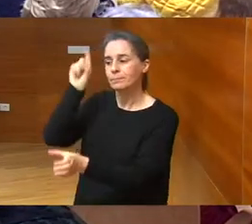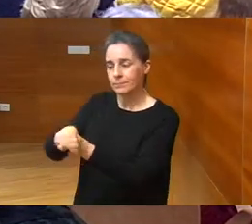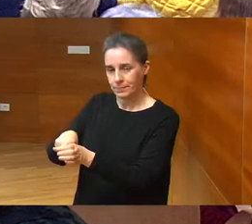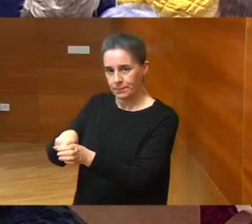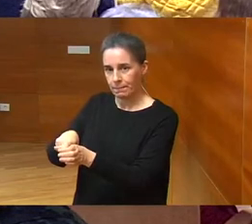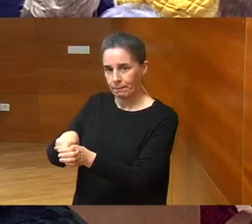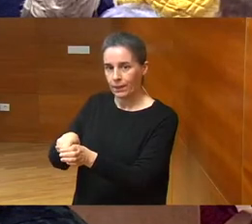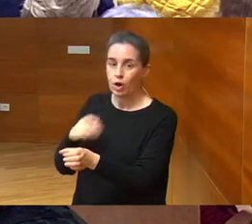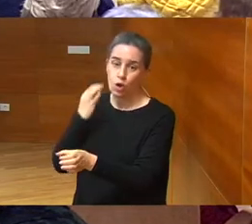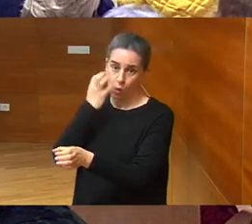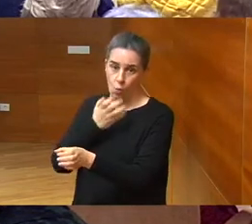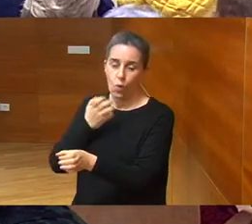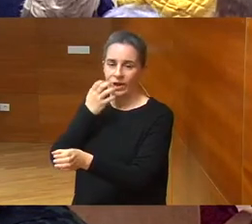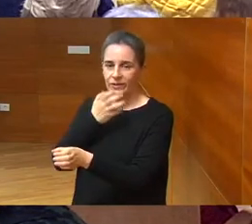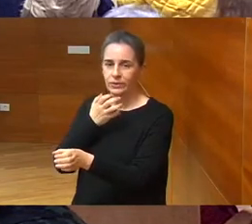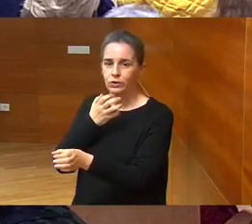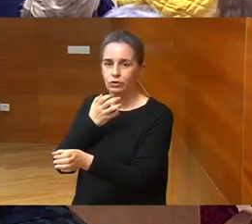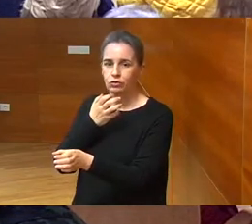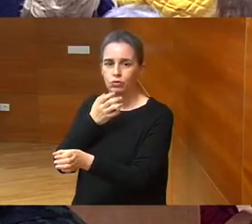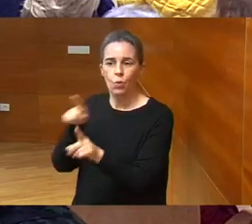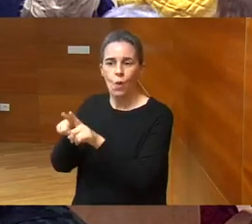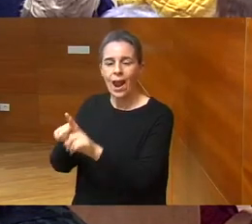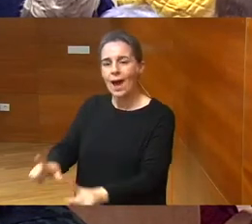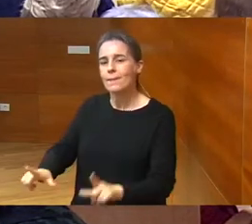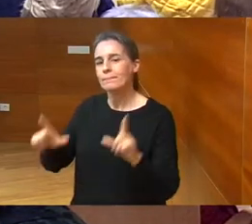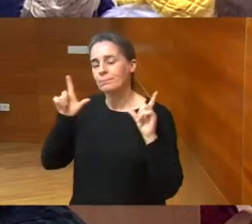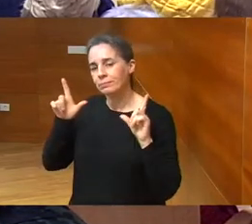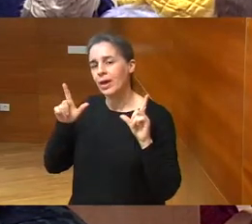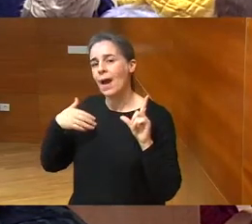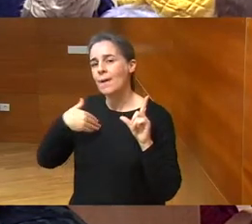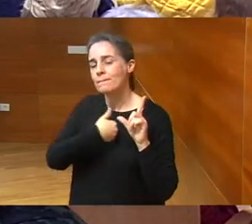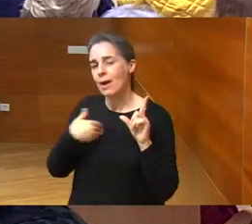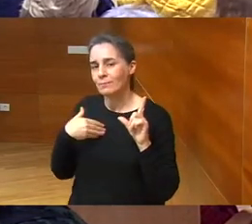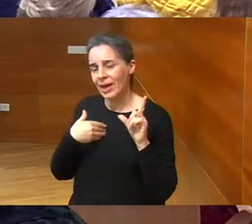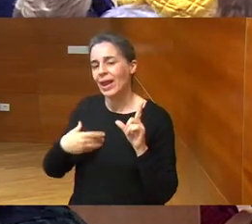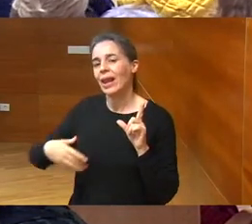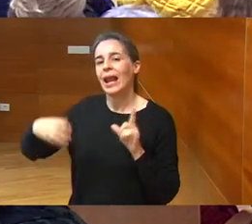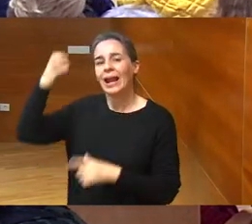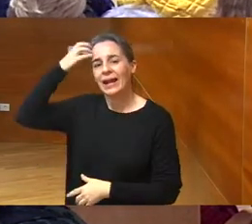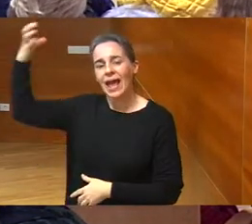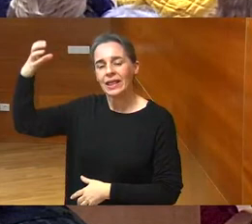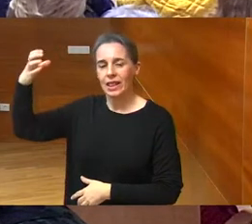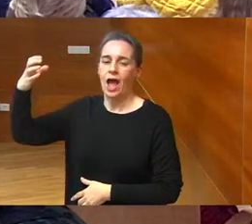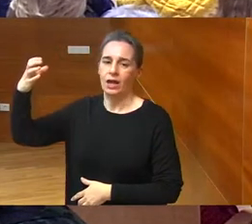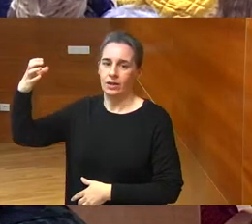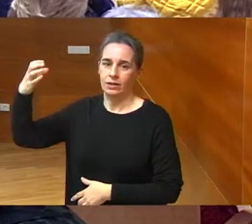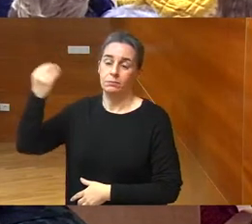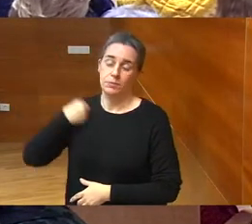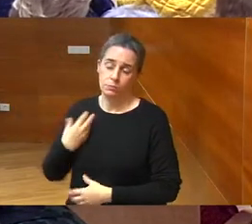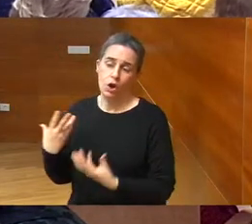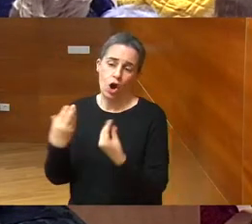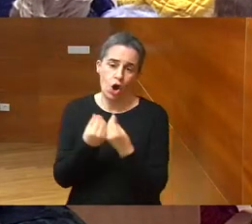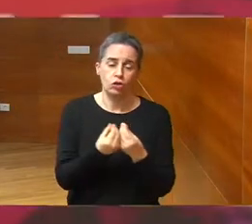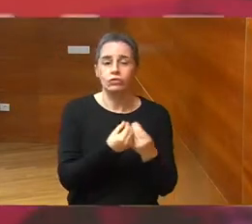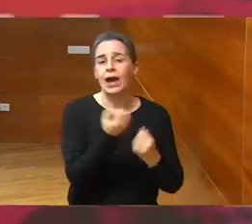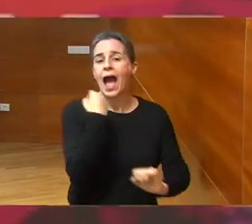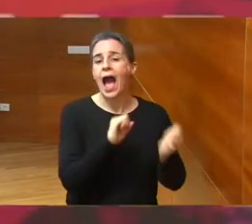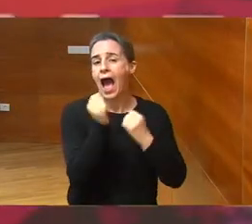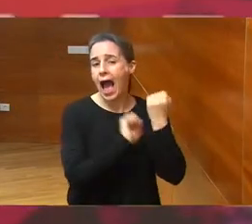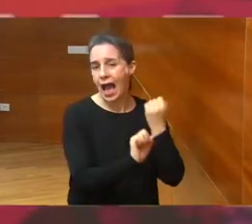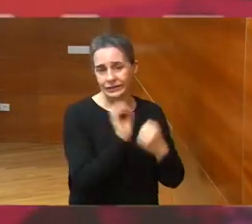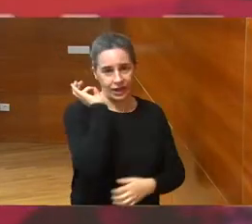el cuento a la reina de espadas acompañada por jefa Sandoval Margarita berbén Carmen arniches